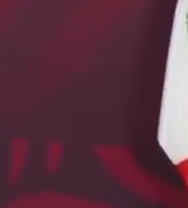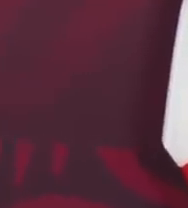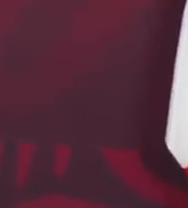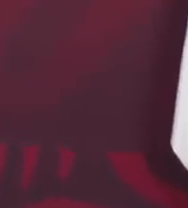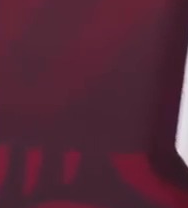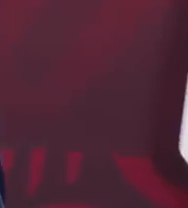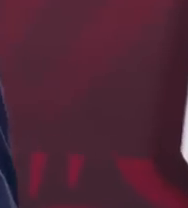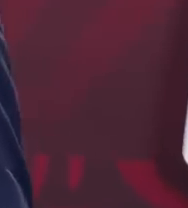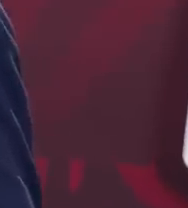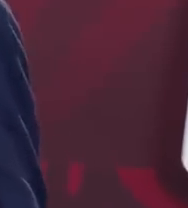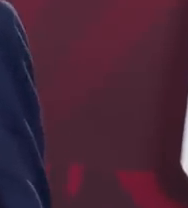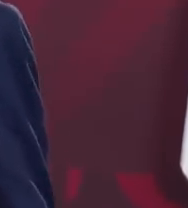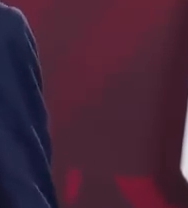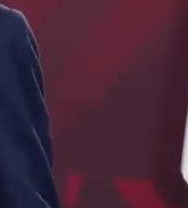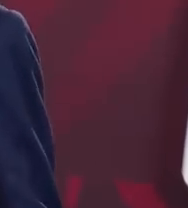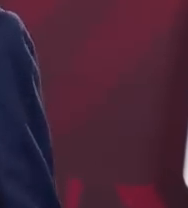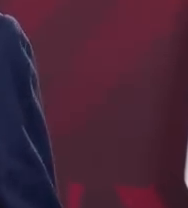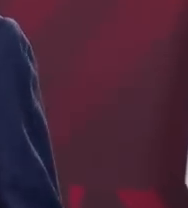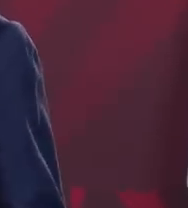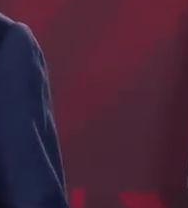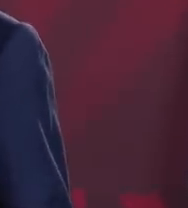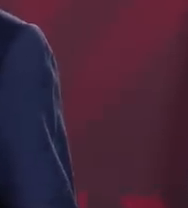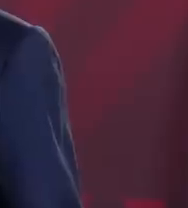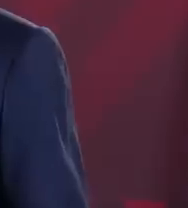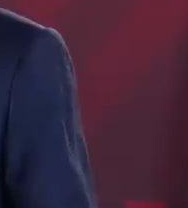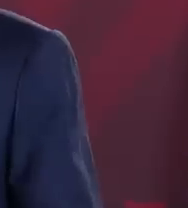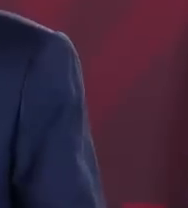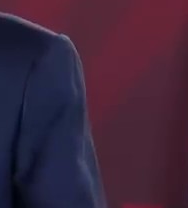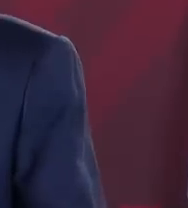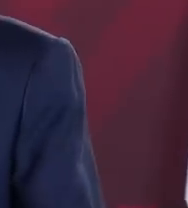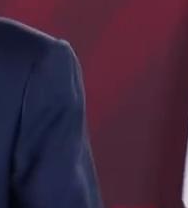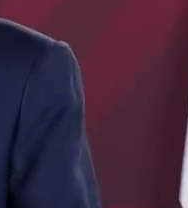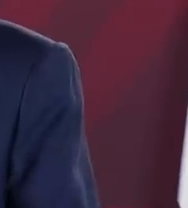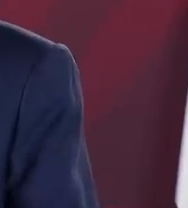en el pueblo que es sabio